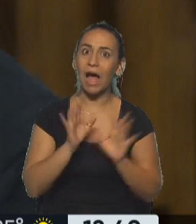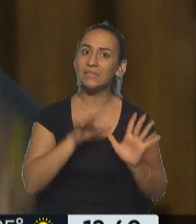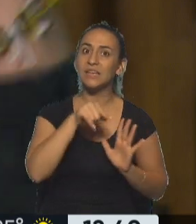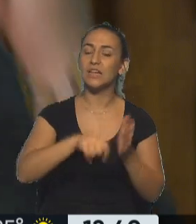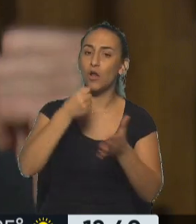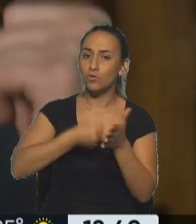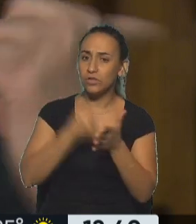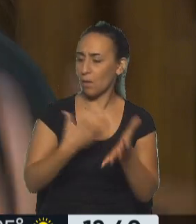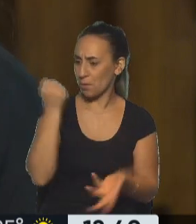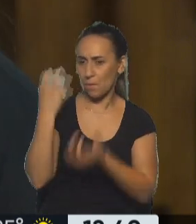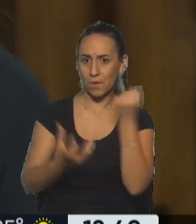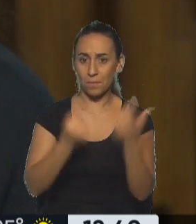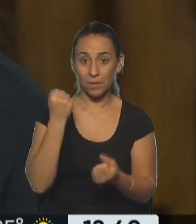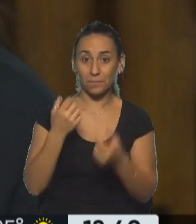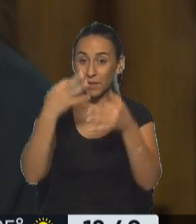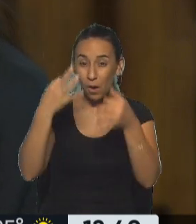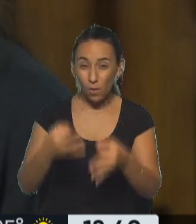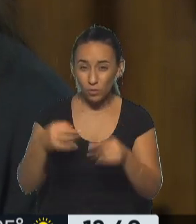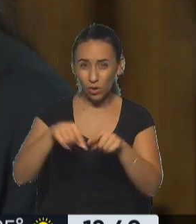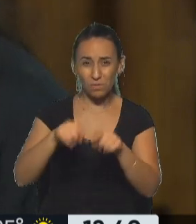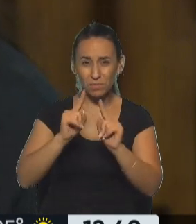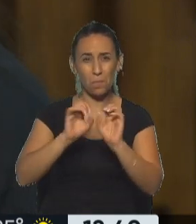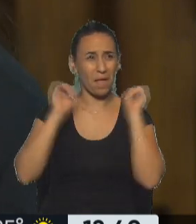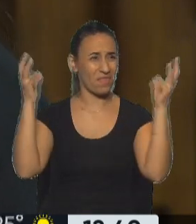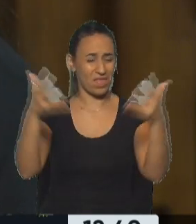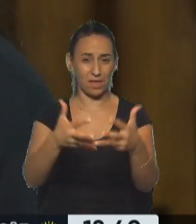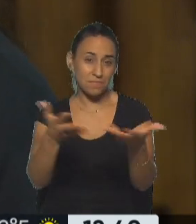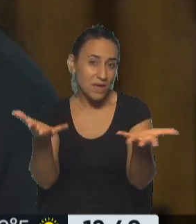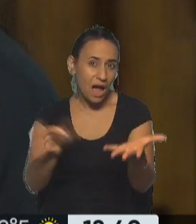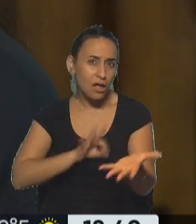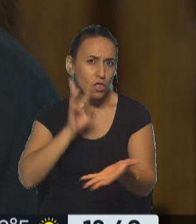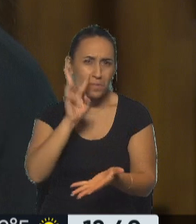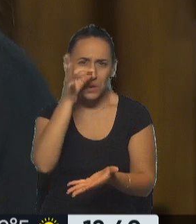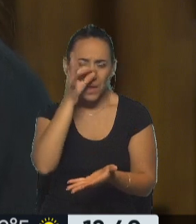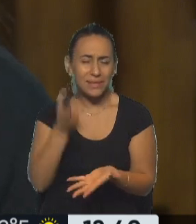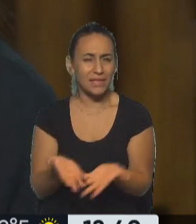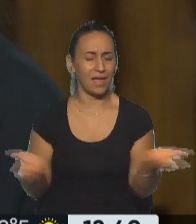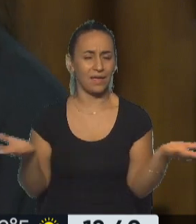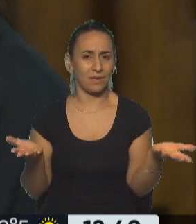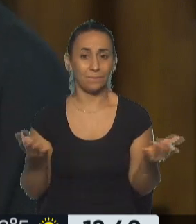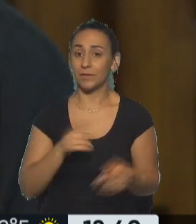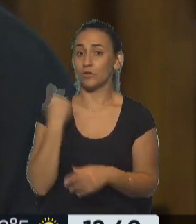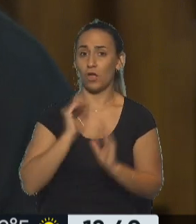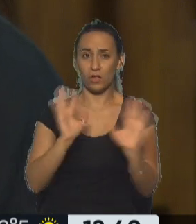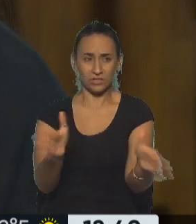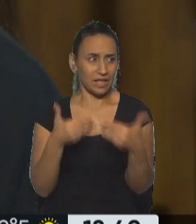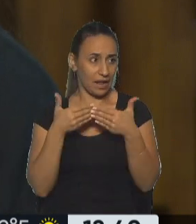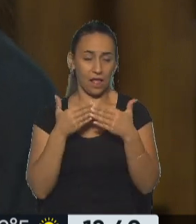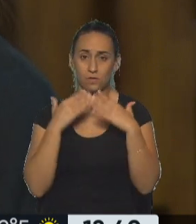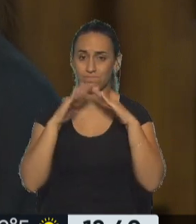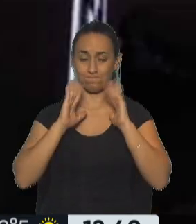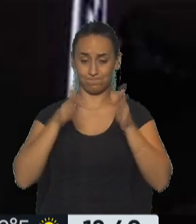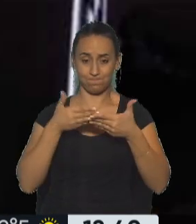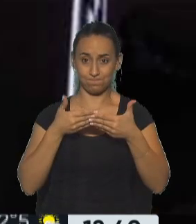la semana antes al femicidio en plena pandemia recordemos Esto ocurrió en 2020 estábamos todos encerrados y